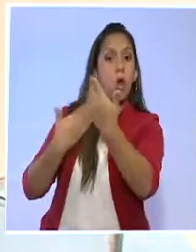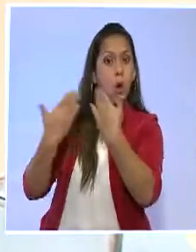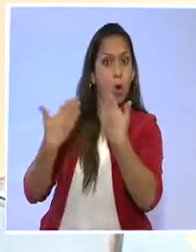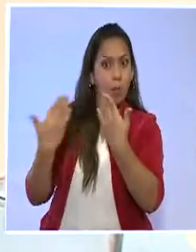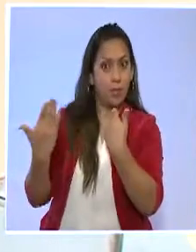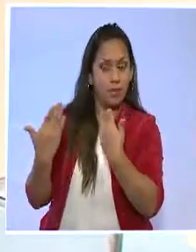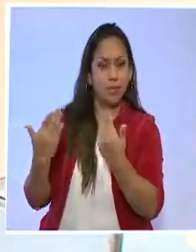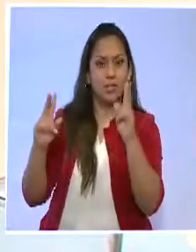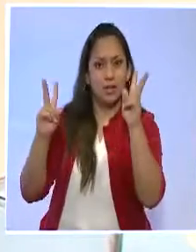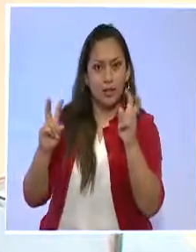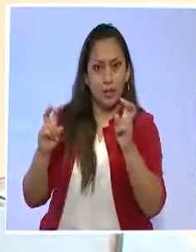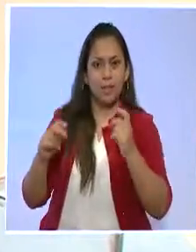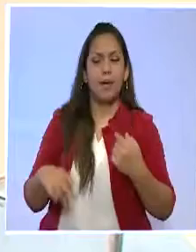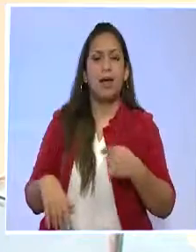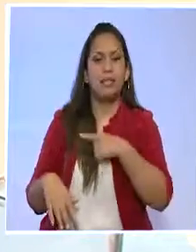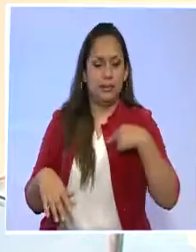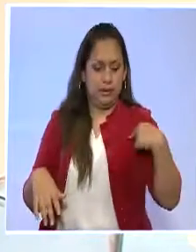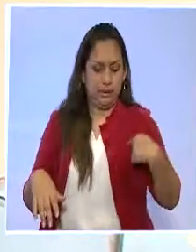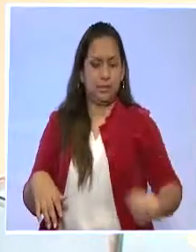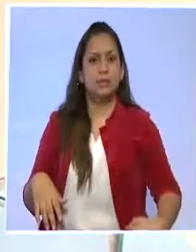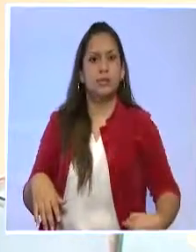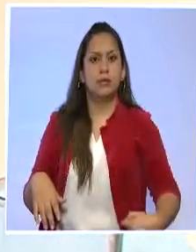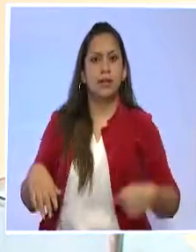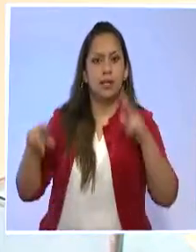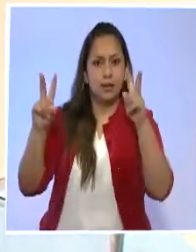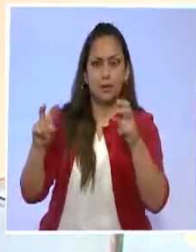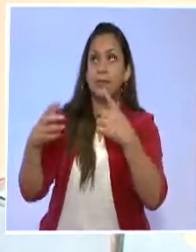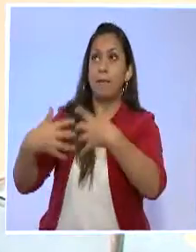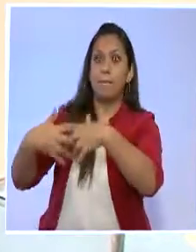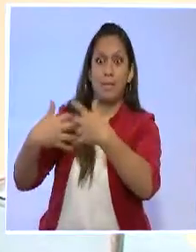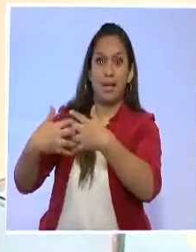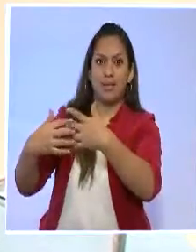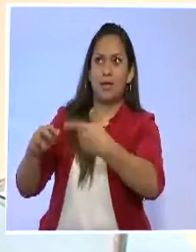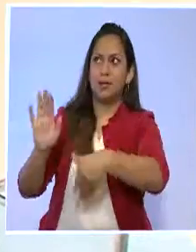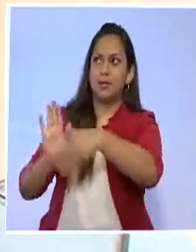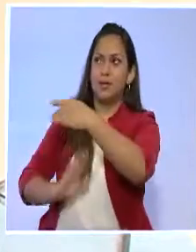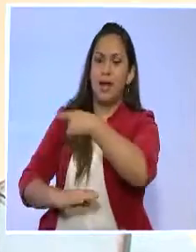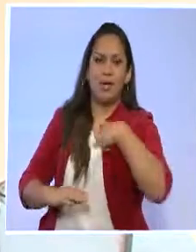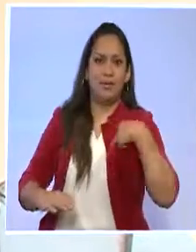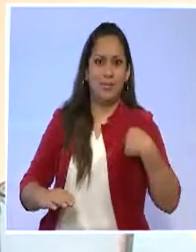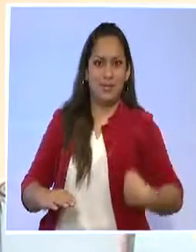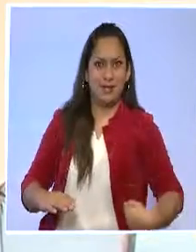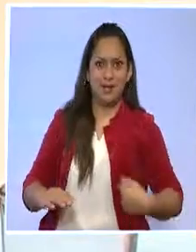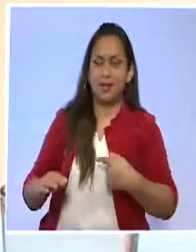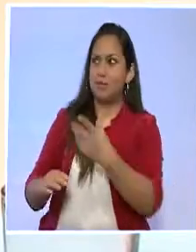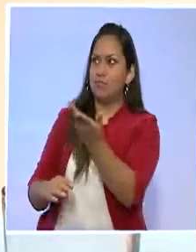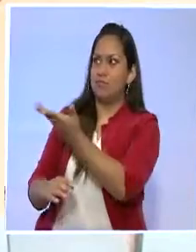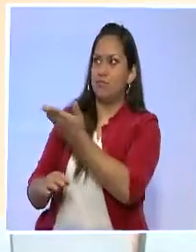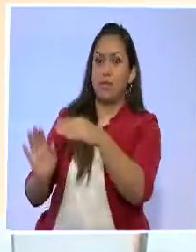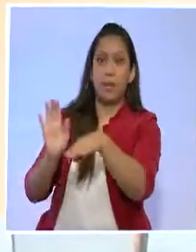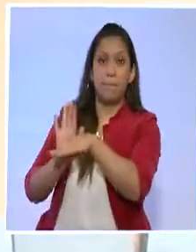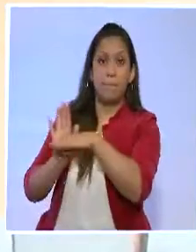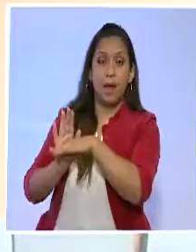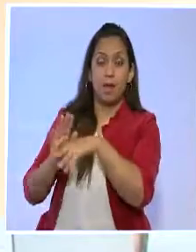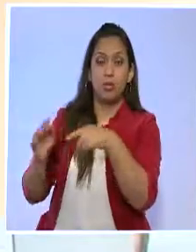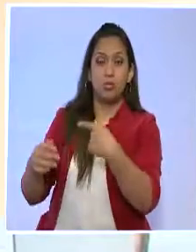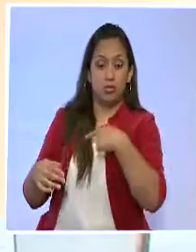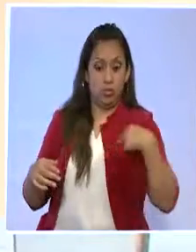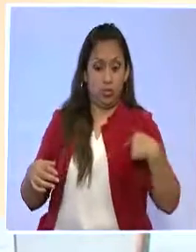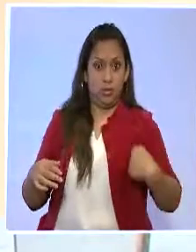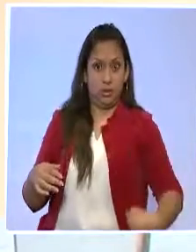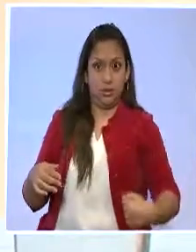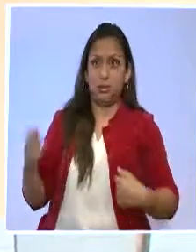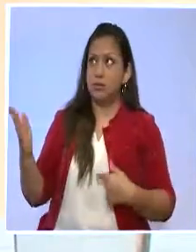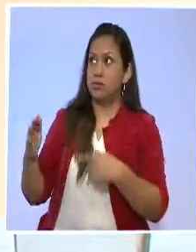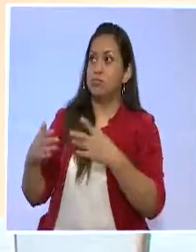líneas de crédito de la maquinaria agrícola de belo rusa a través de líneas de crédito chinas a través de bancos chinos que ahora se encuentran en varias